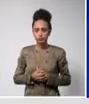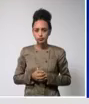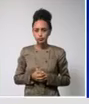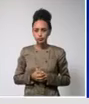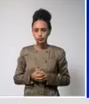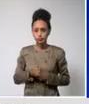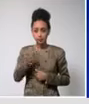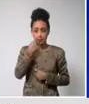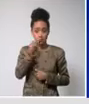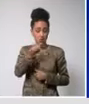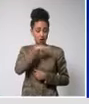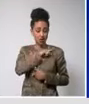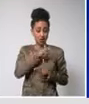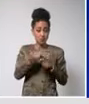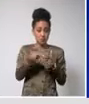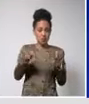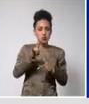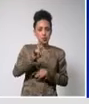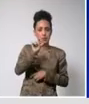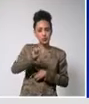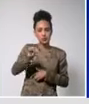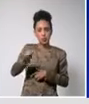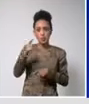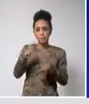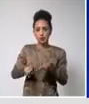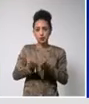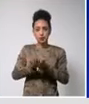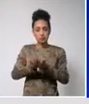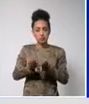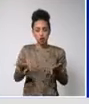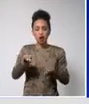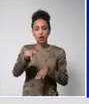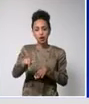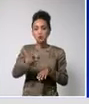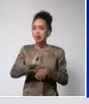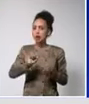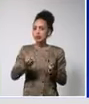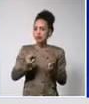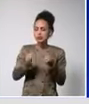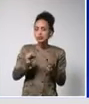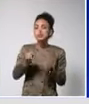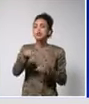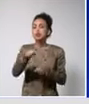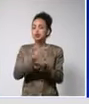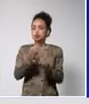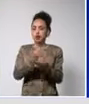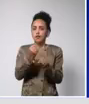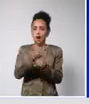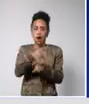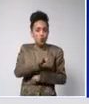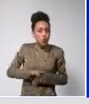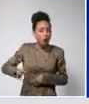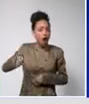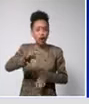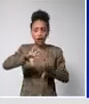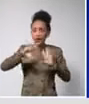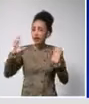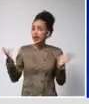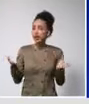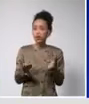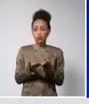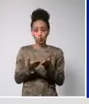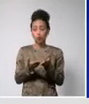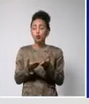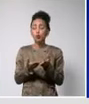ayer elevado, 9, pero bueno, ellos trabajan igual que todo el país, y las medidas